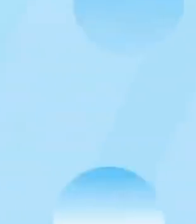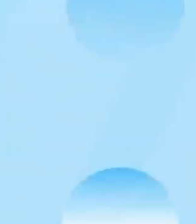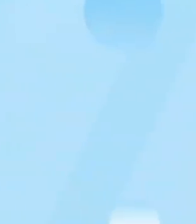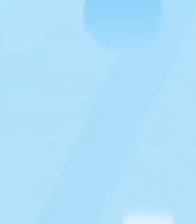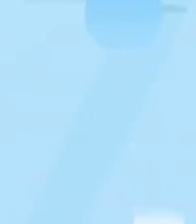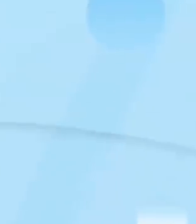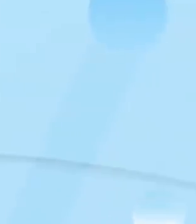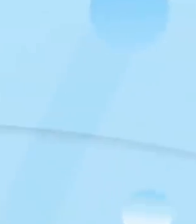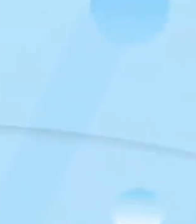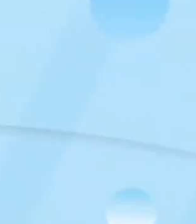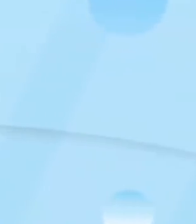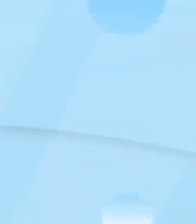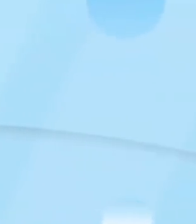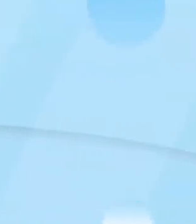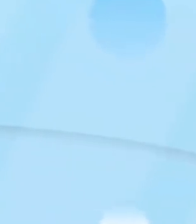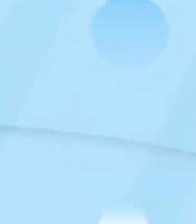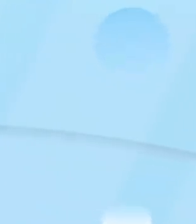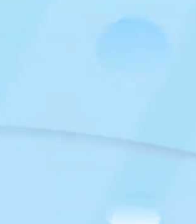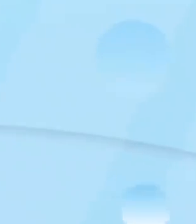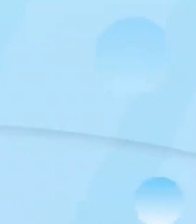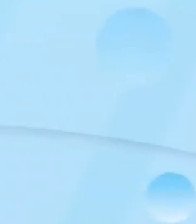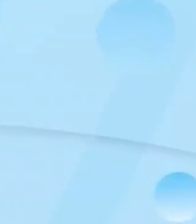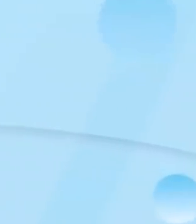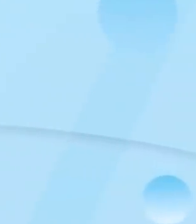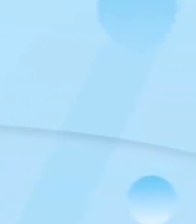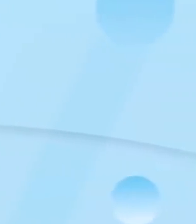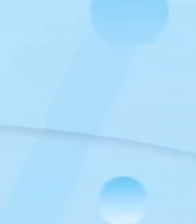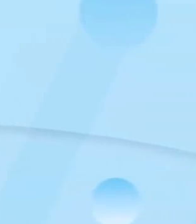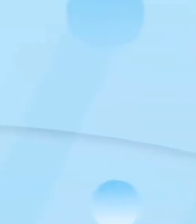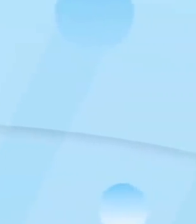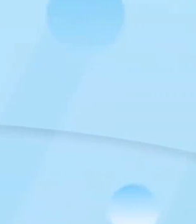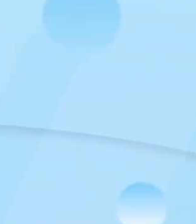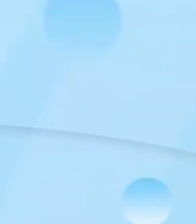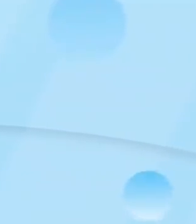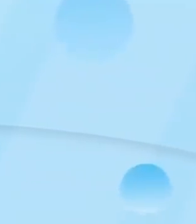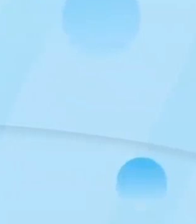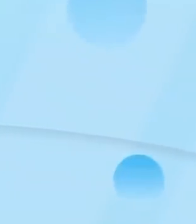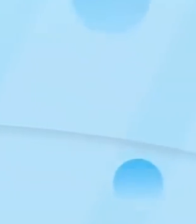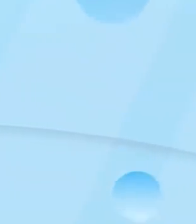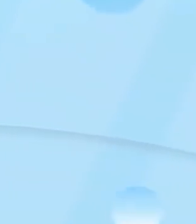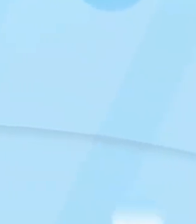¿Conocen otras lenguas indígenas además de las mencionadas? ¿Cuáles son?